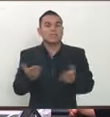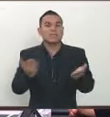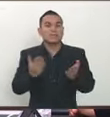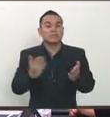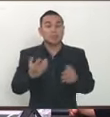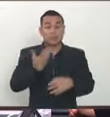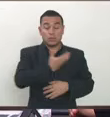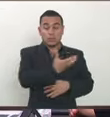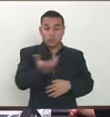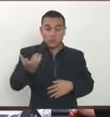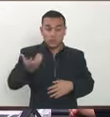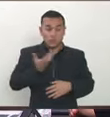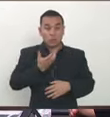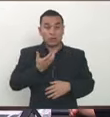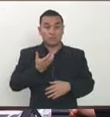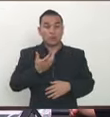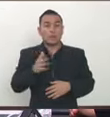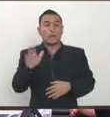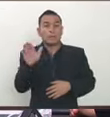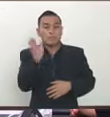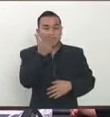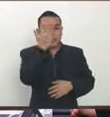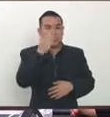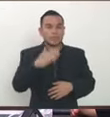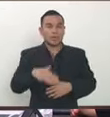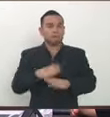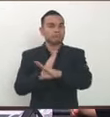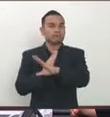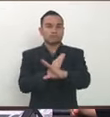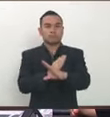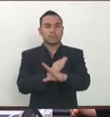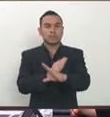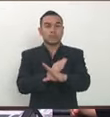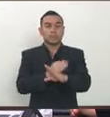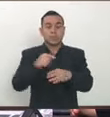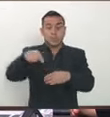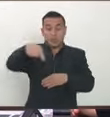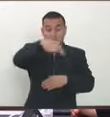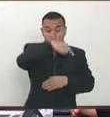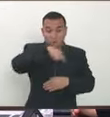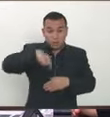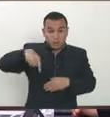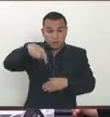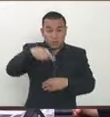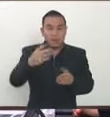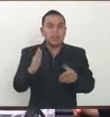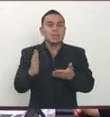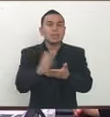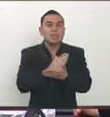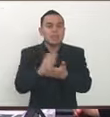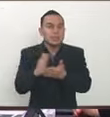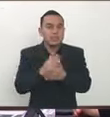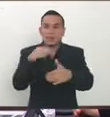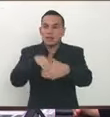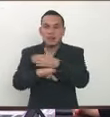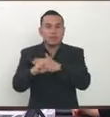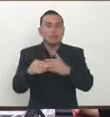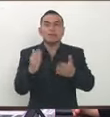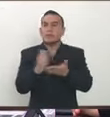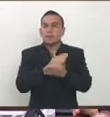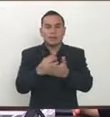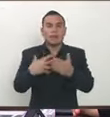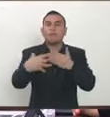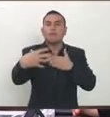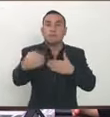cordón sanitario alrededor del municipio de Metapán, el cual está siendo ejecutado ahorita por nuestra Fuerza Armada.